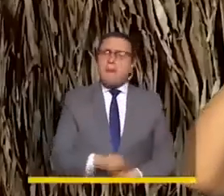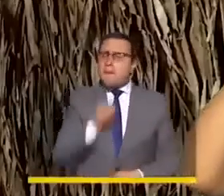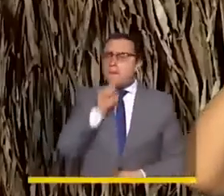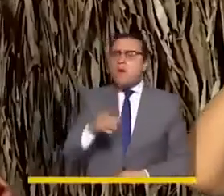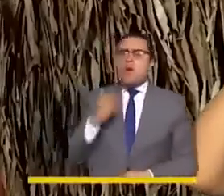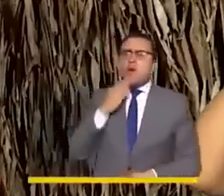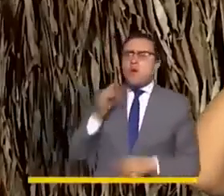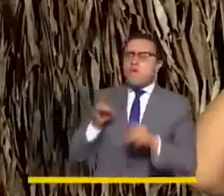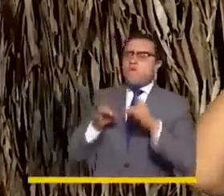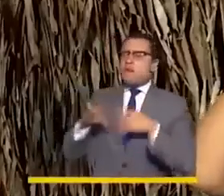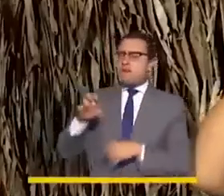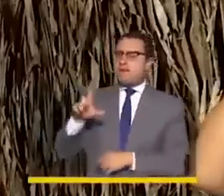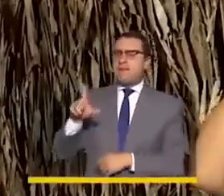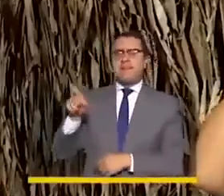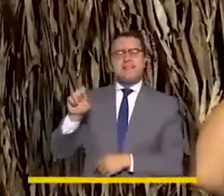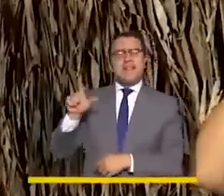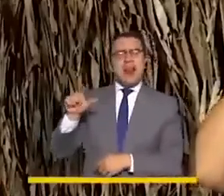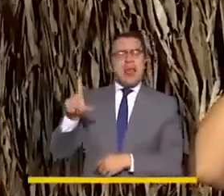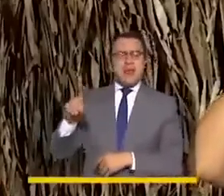Salado?